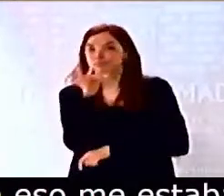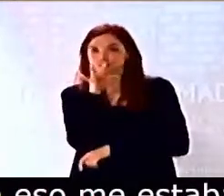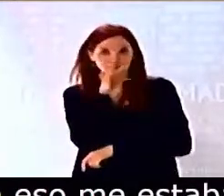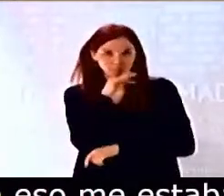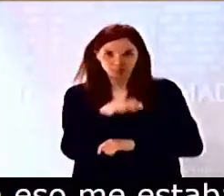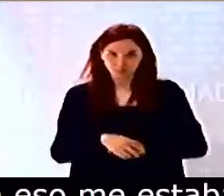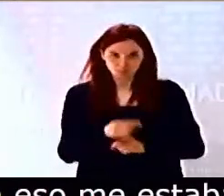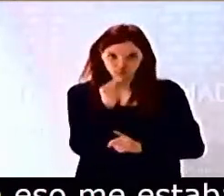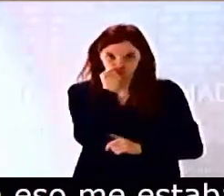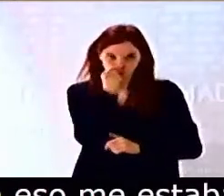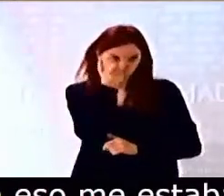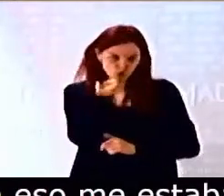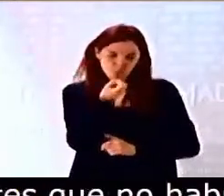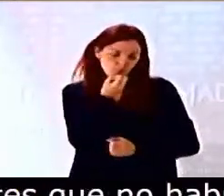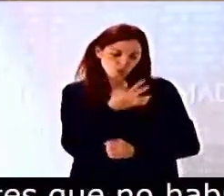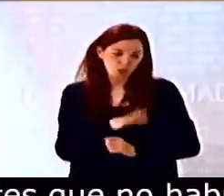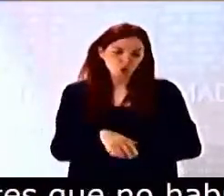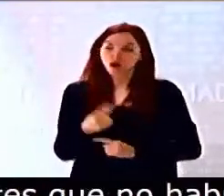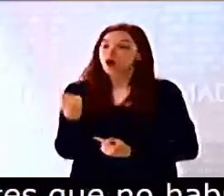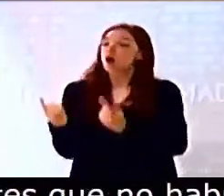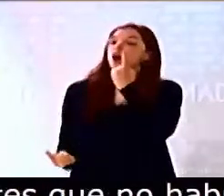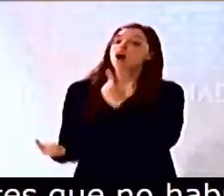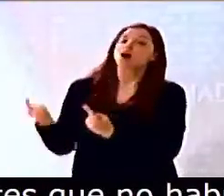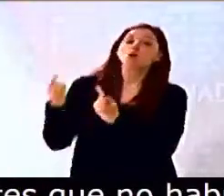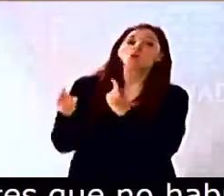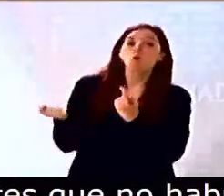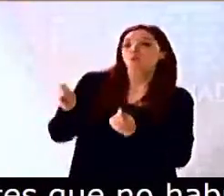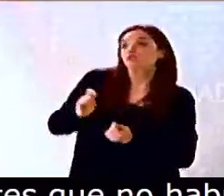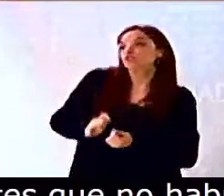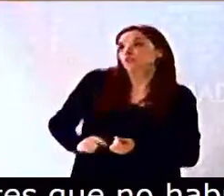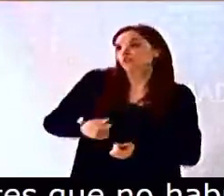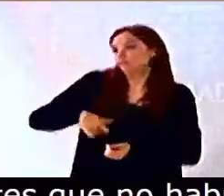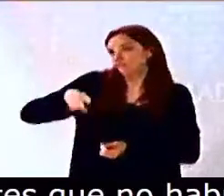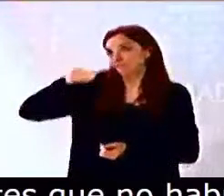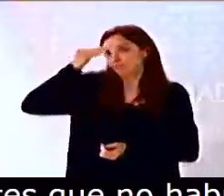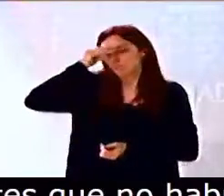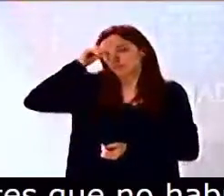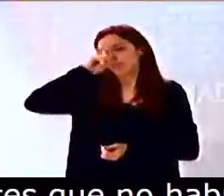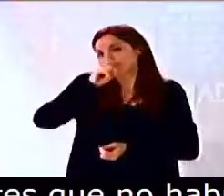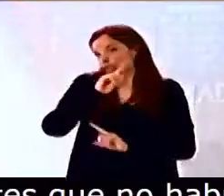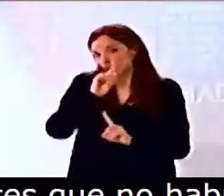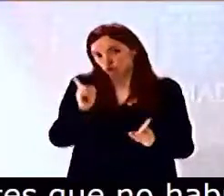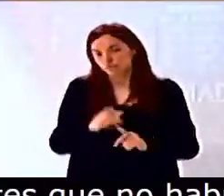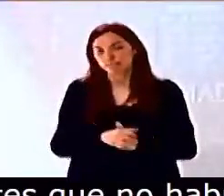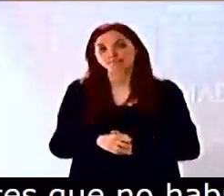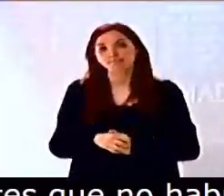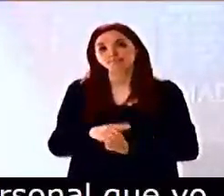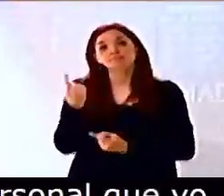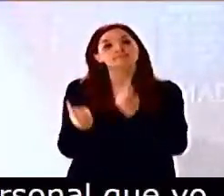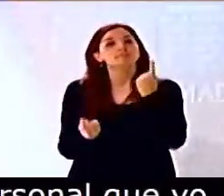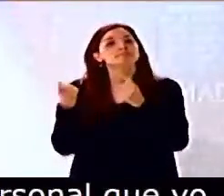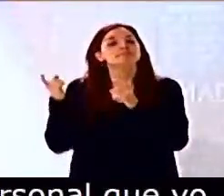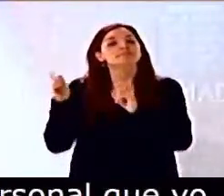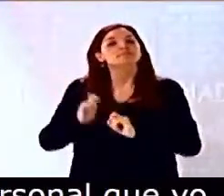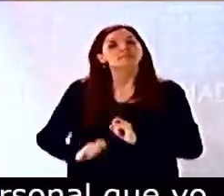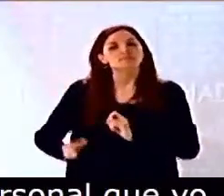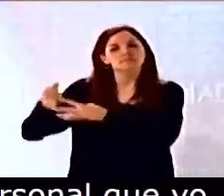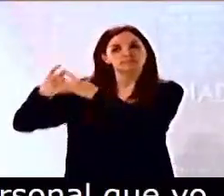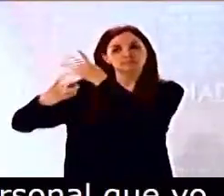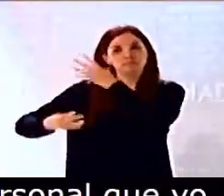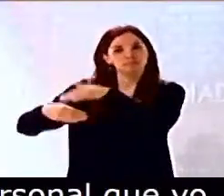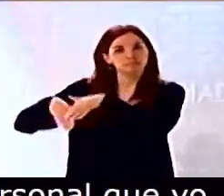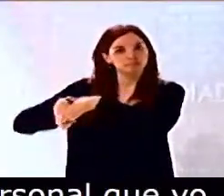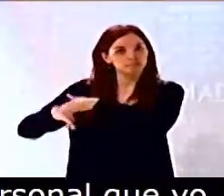todavía, en fin, puede quedar algún personal que yo ahora mismo no me sé de memoria, pero que los tienen los listados en